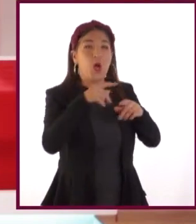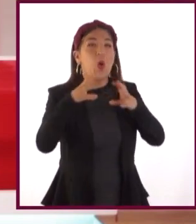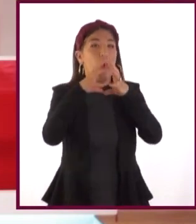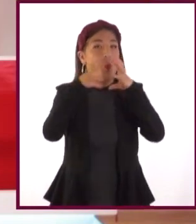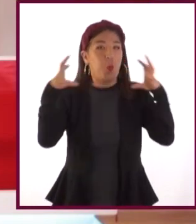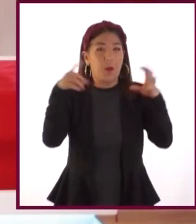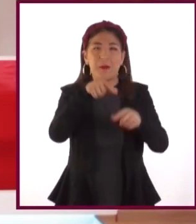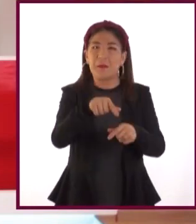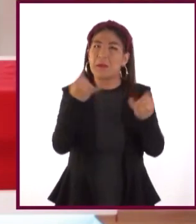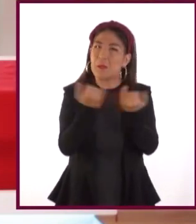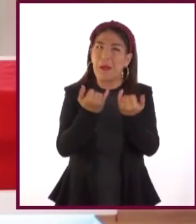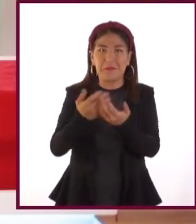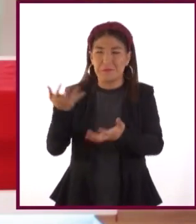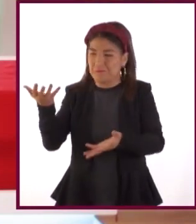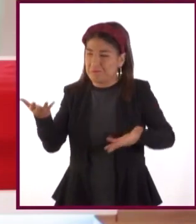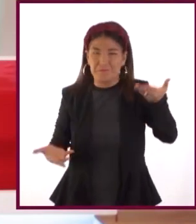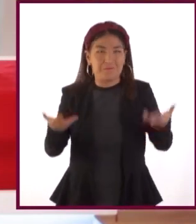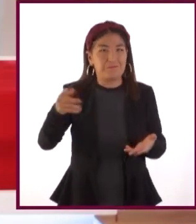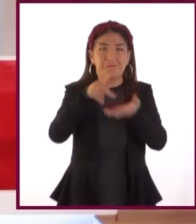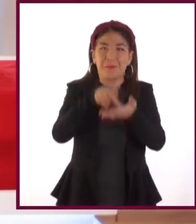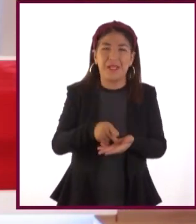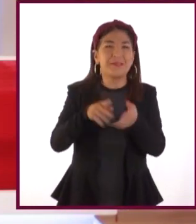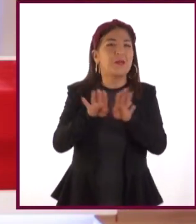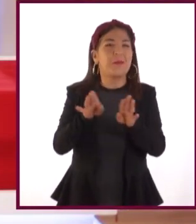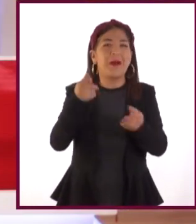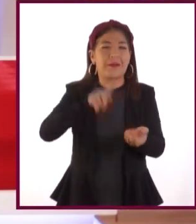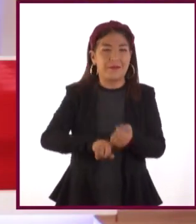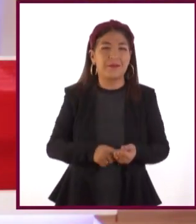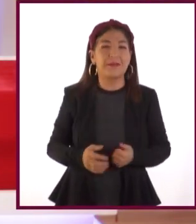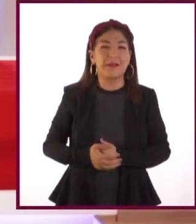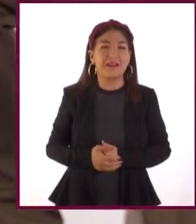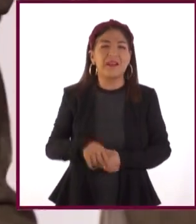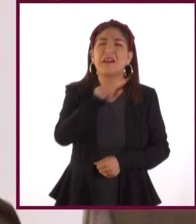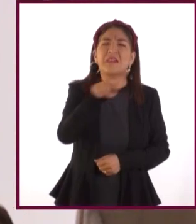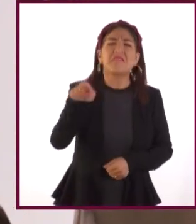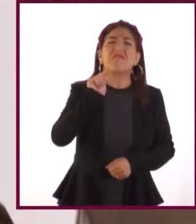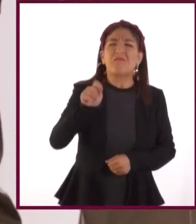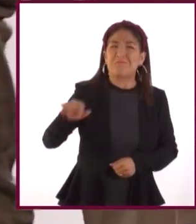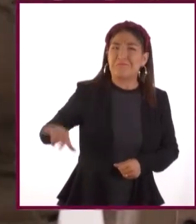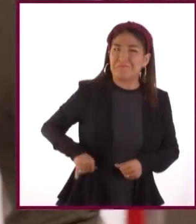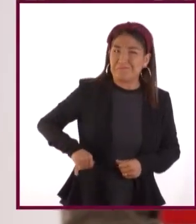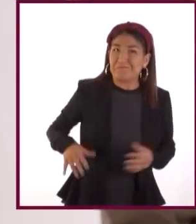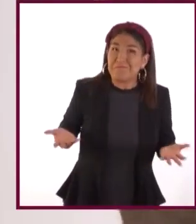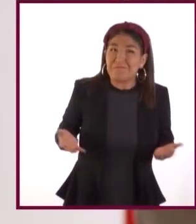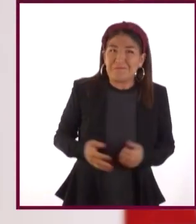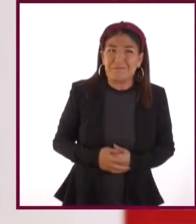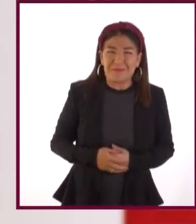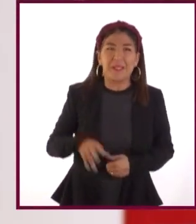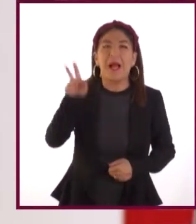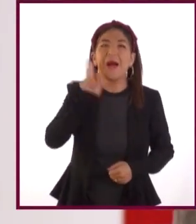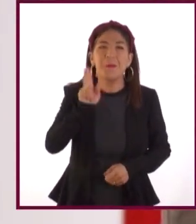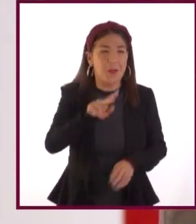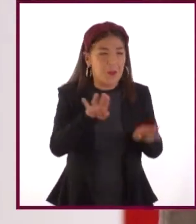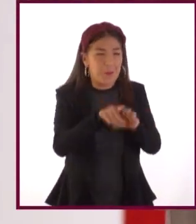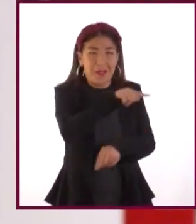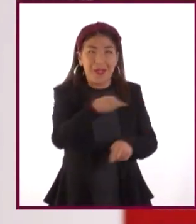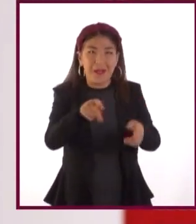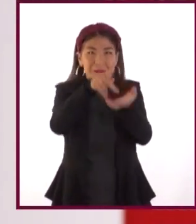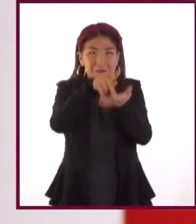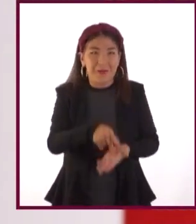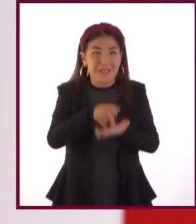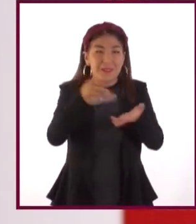de que la masa de aire sí pesa y eso se debe a la presión atmosférica. Ah, pues ¿qué te parece si mejor lo comprobamos con esta balanza que